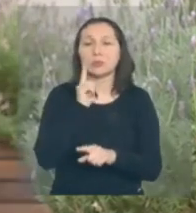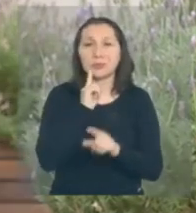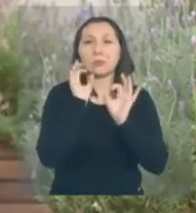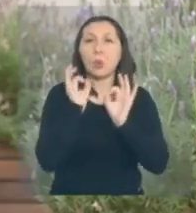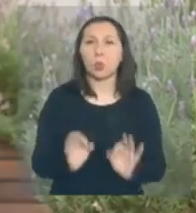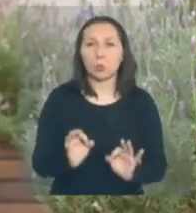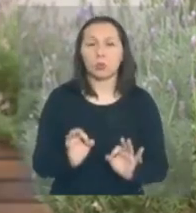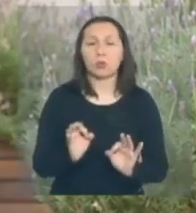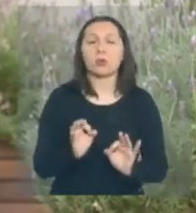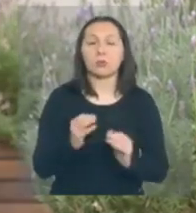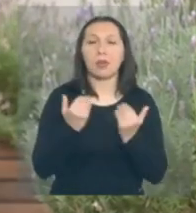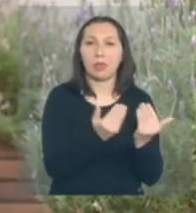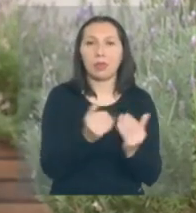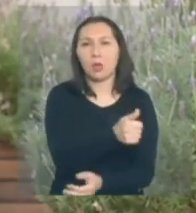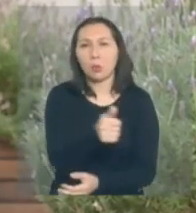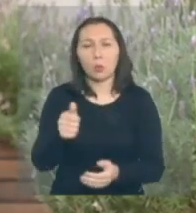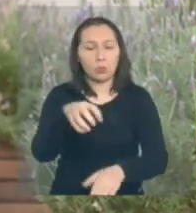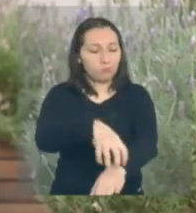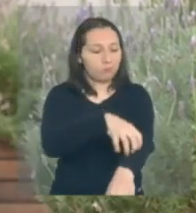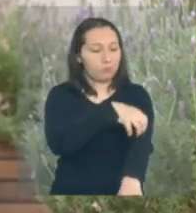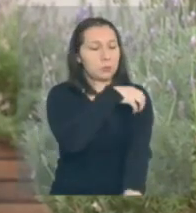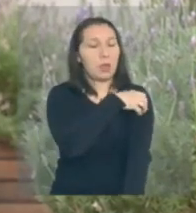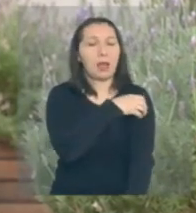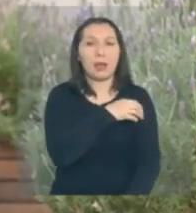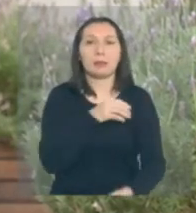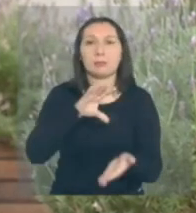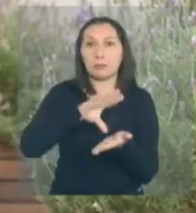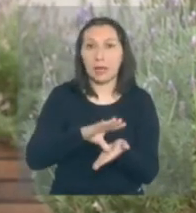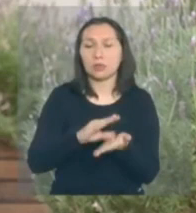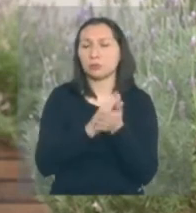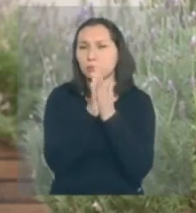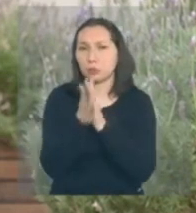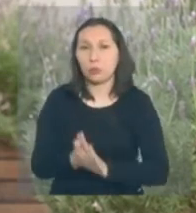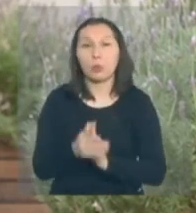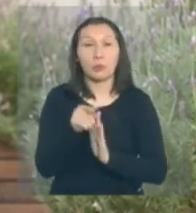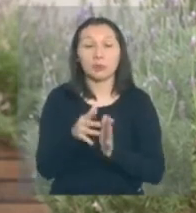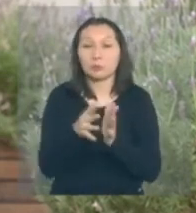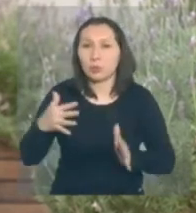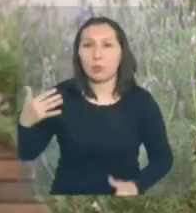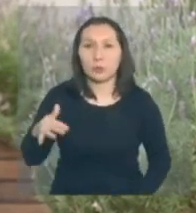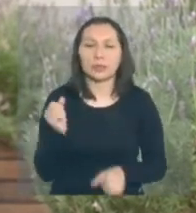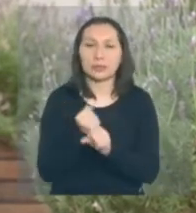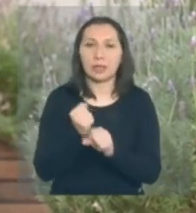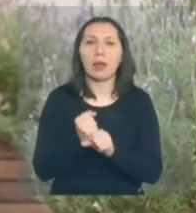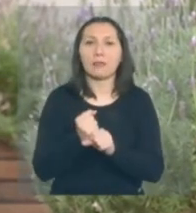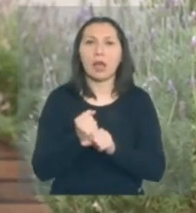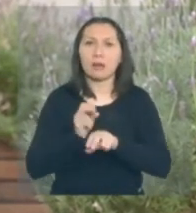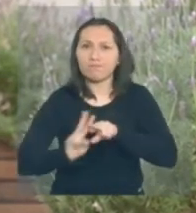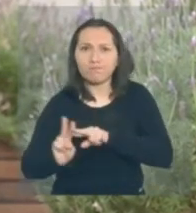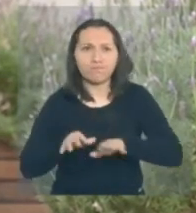poder justamente llegar a todos los territorios del país, a todas las regiones, y por eso es tan importante el trabajo que sigamos